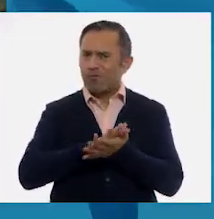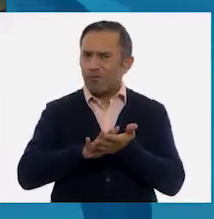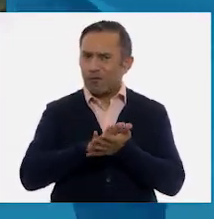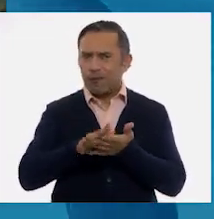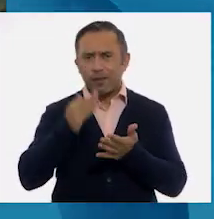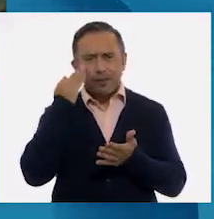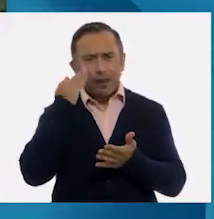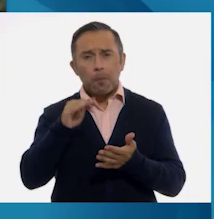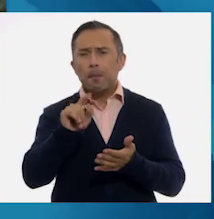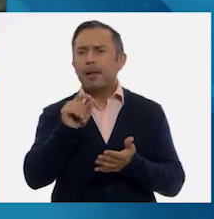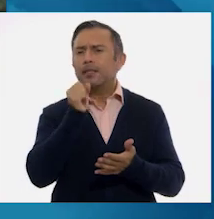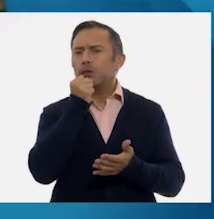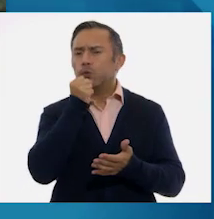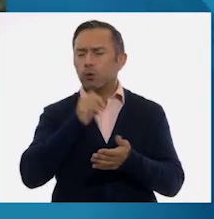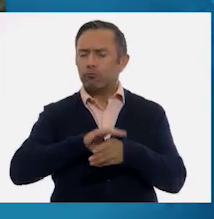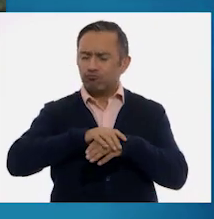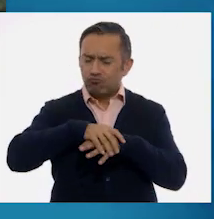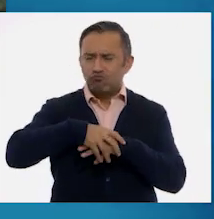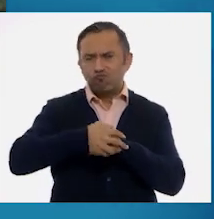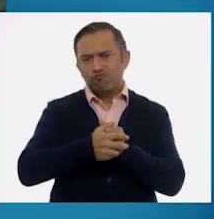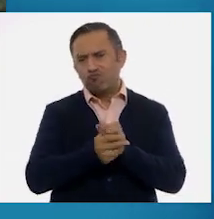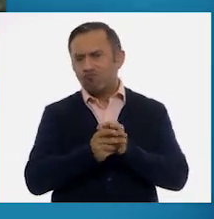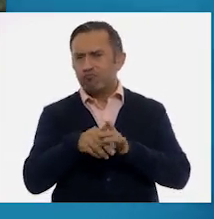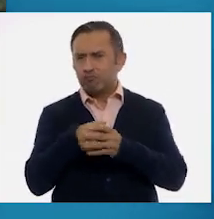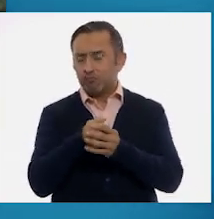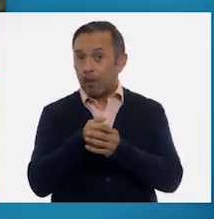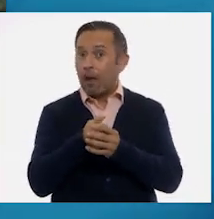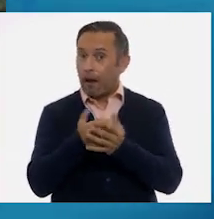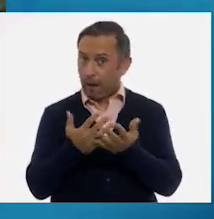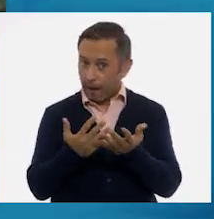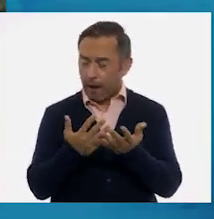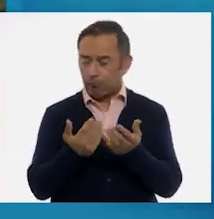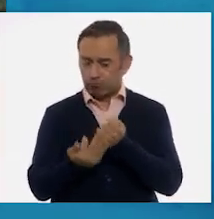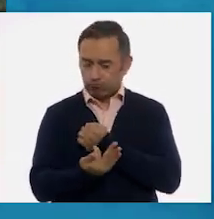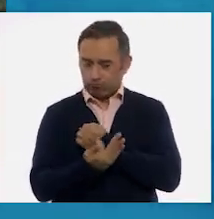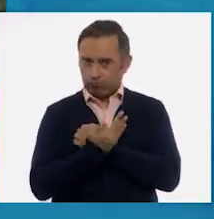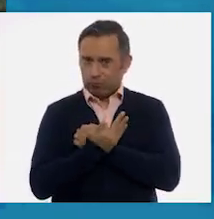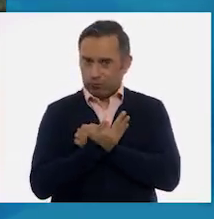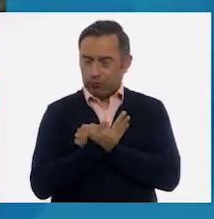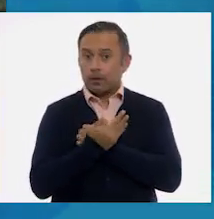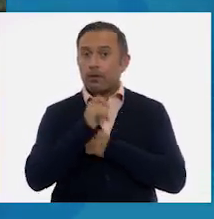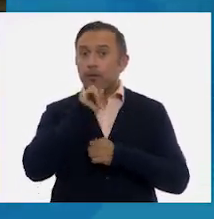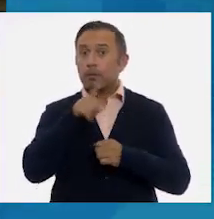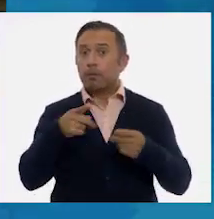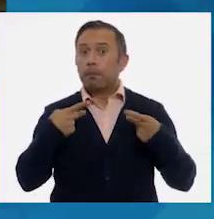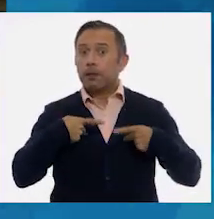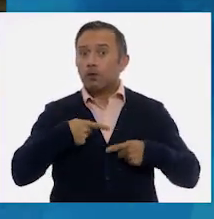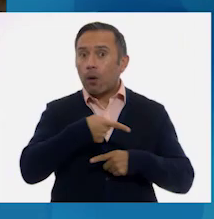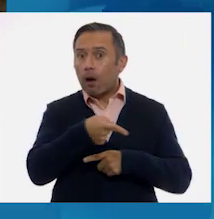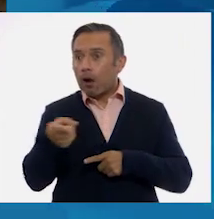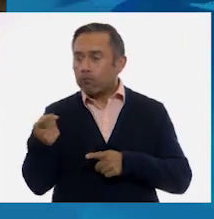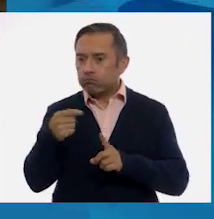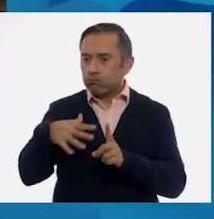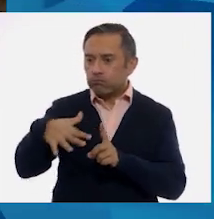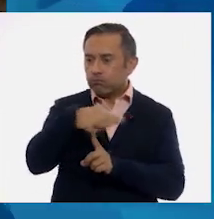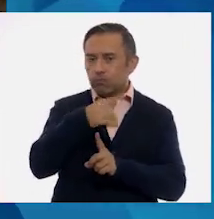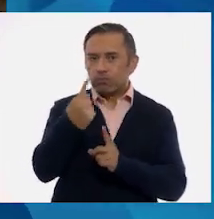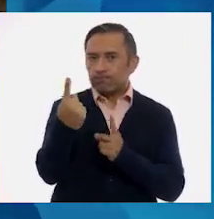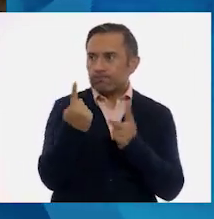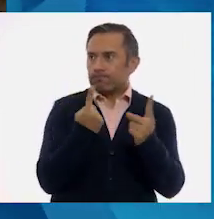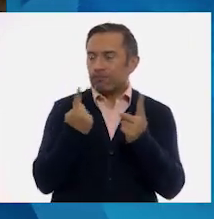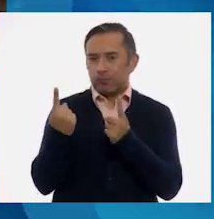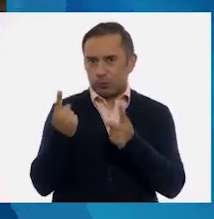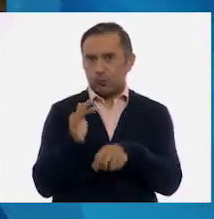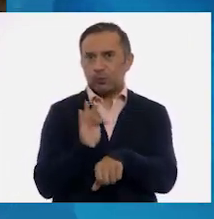segundos. Así te proteges tú y proteges a todas las personas que te rodean. Si sales de casa,